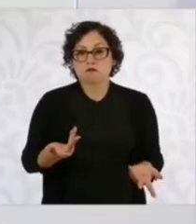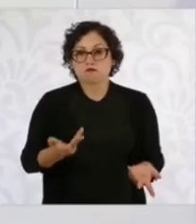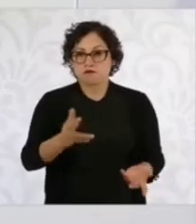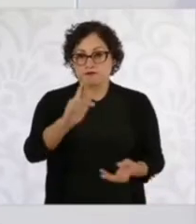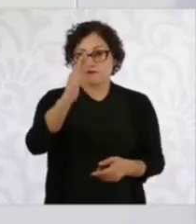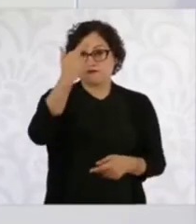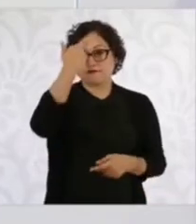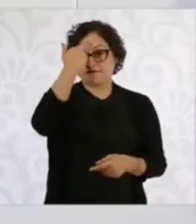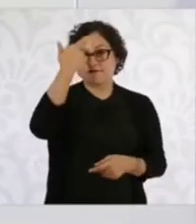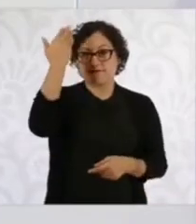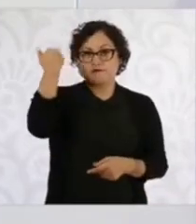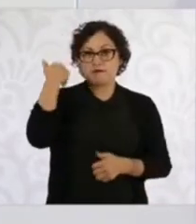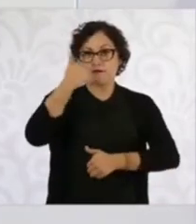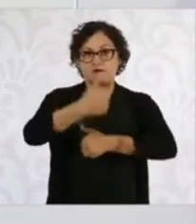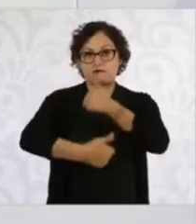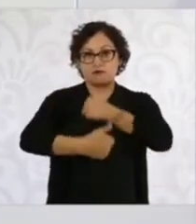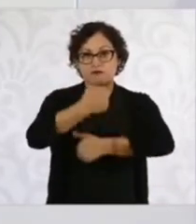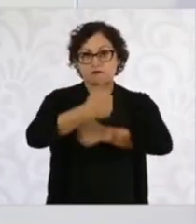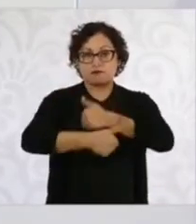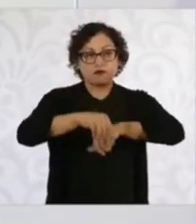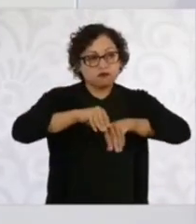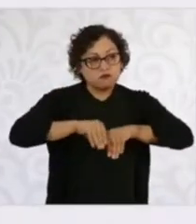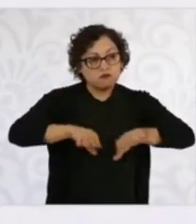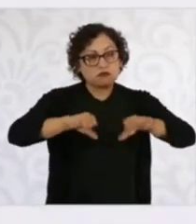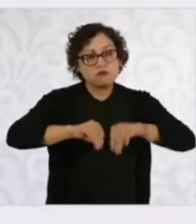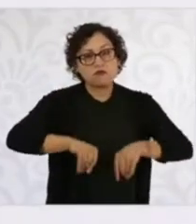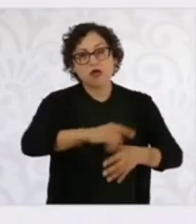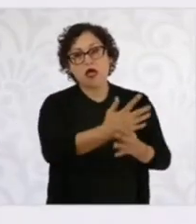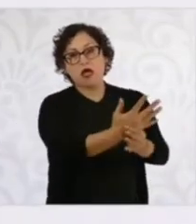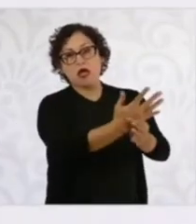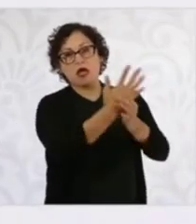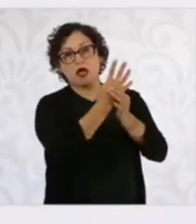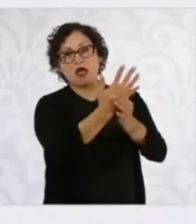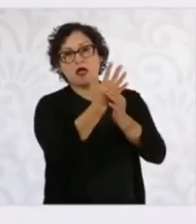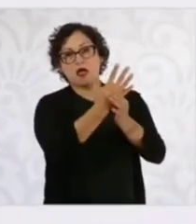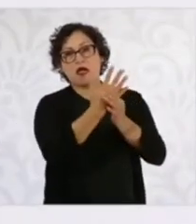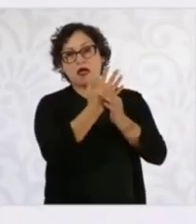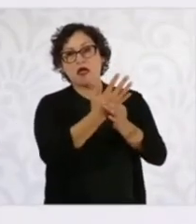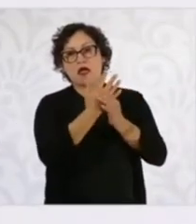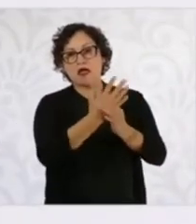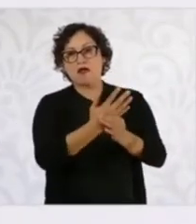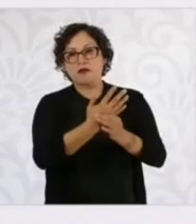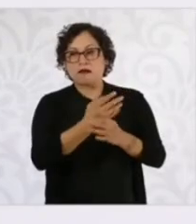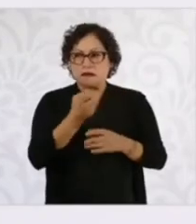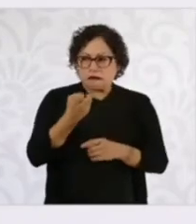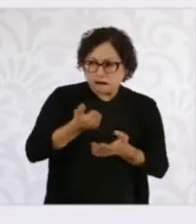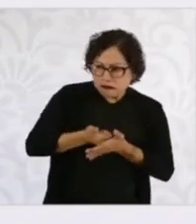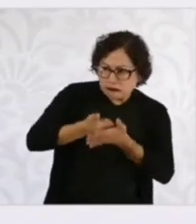nos acusaron de que decíamos que ellos no estaban a favor de los programas sociales.